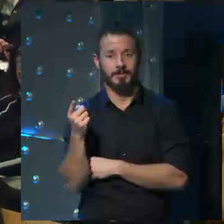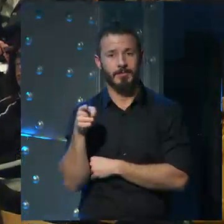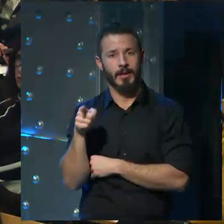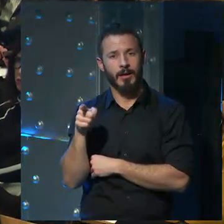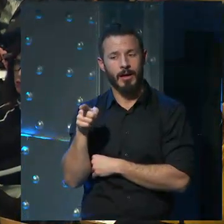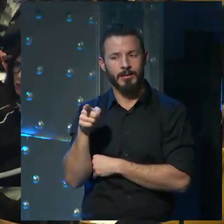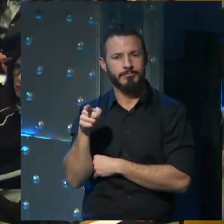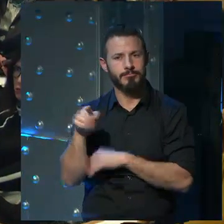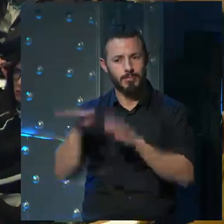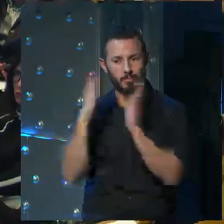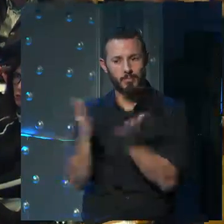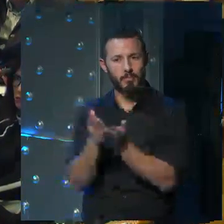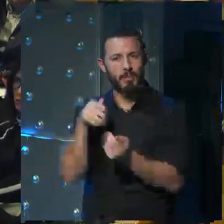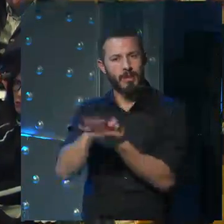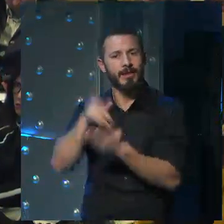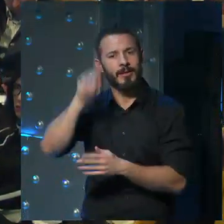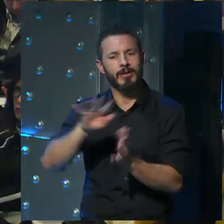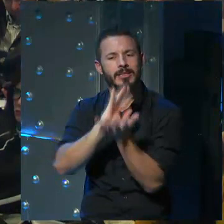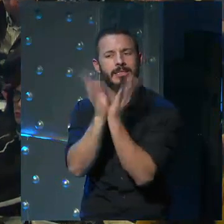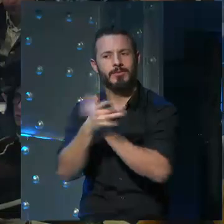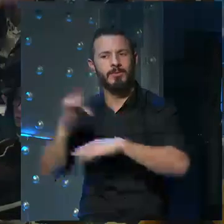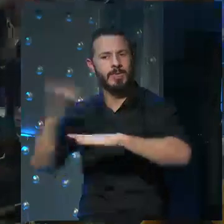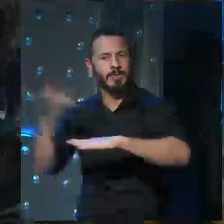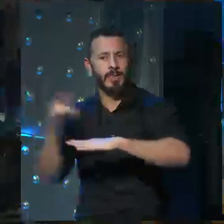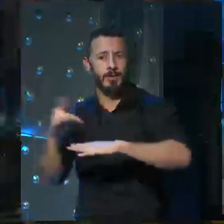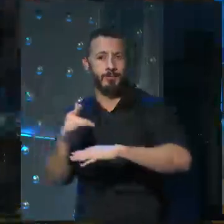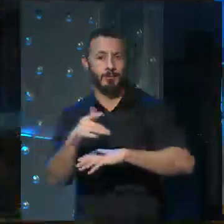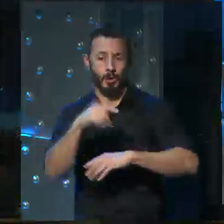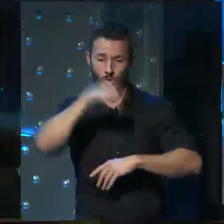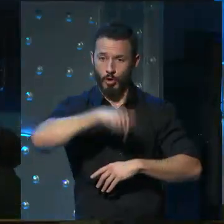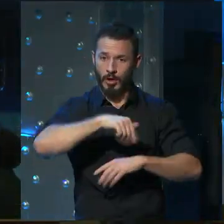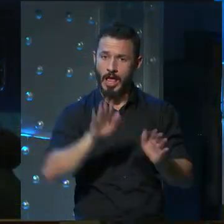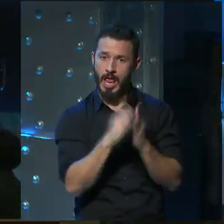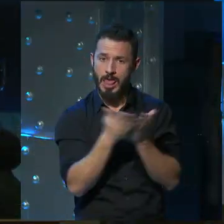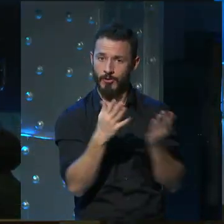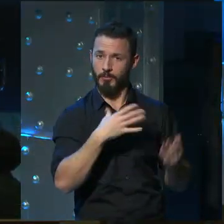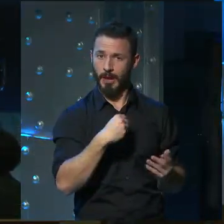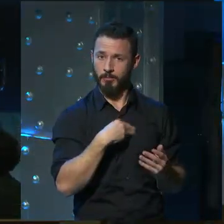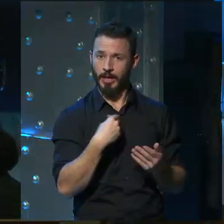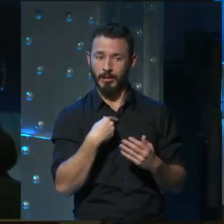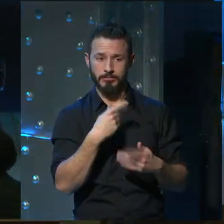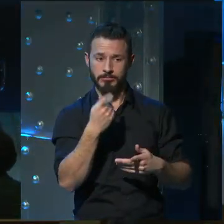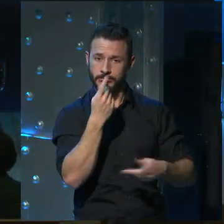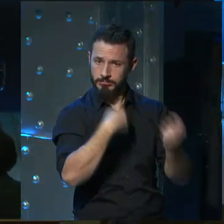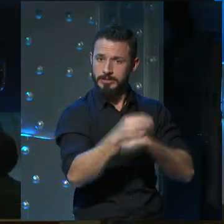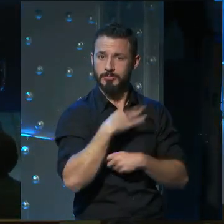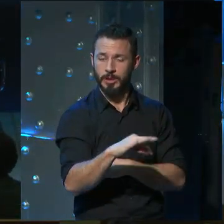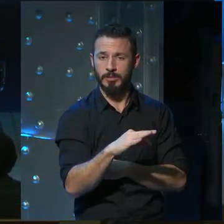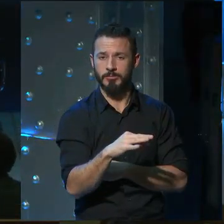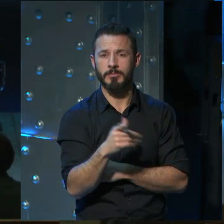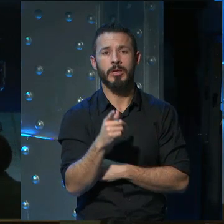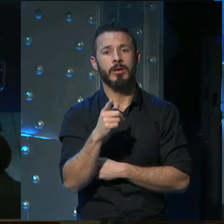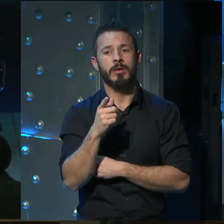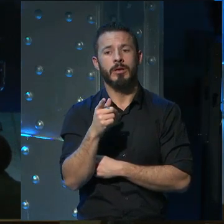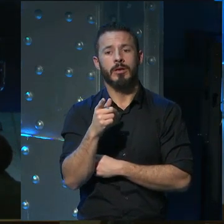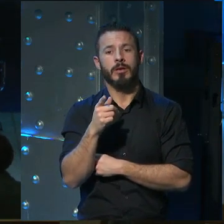propia transformación digital. Hoy está a la venta el libro en papel, presentamos un libro, hay que tener el libro en papel, pero